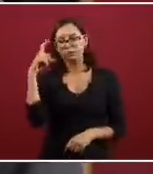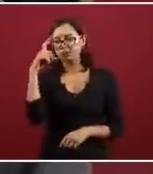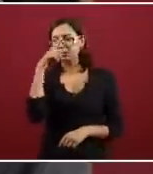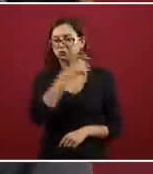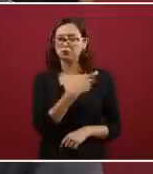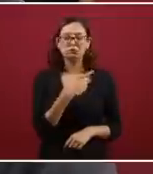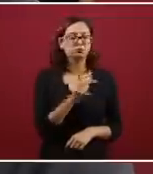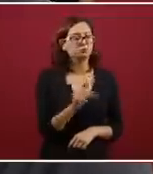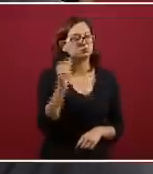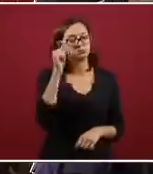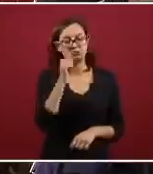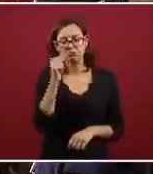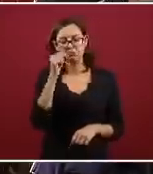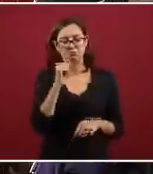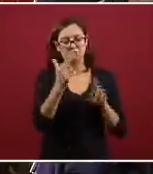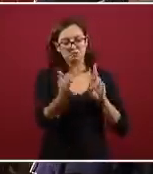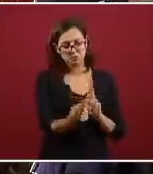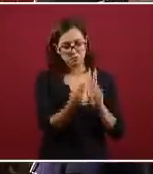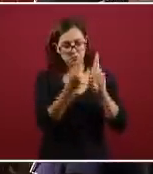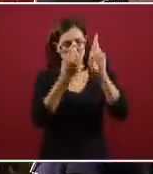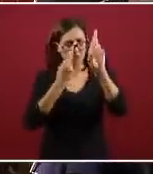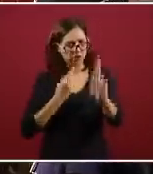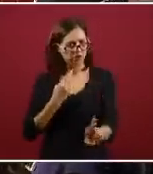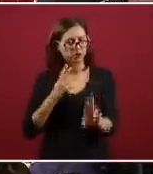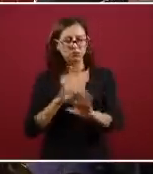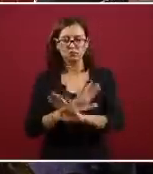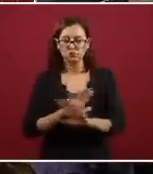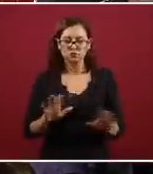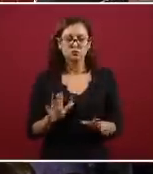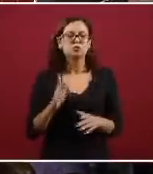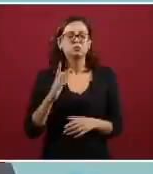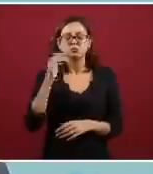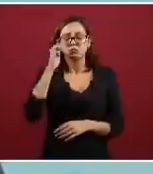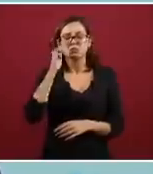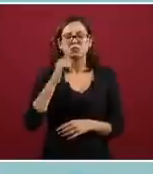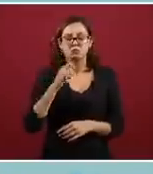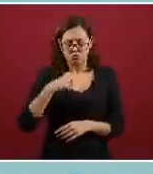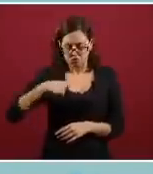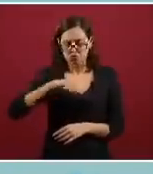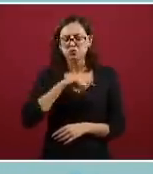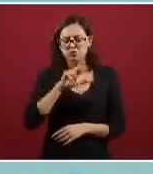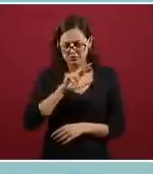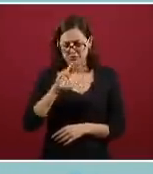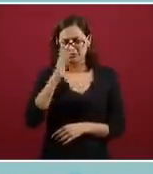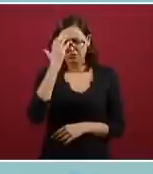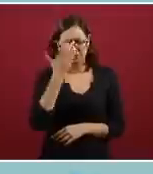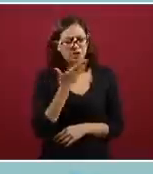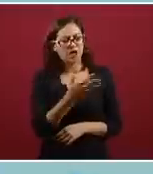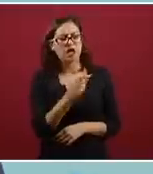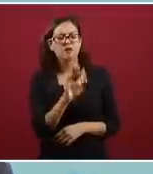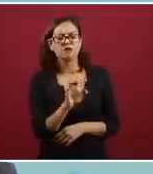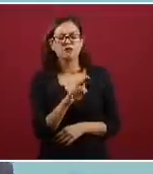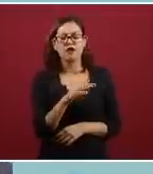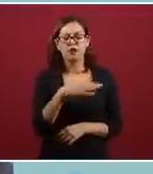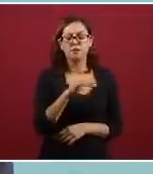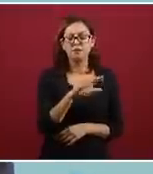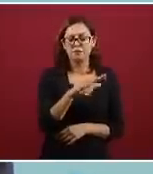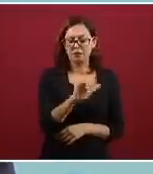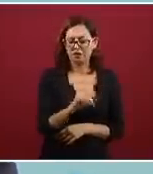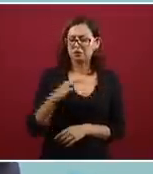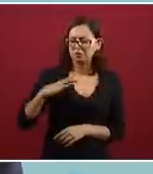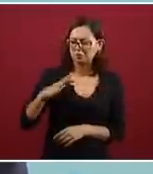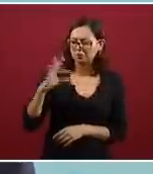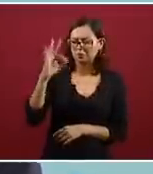respeto entre las partes. La CFE reconoce la disposición mostrada por Fermaca para llegar a este acuerdo fructífero para ambas